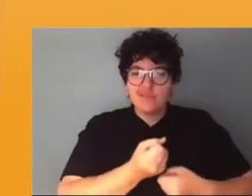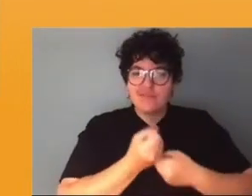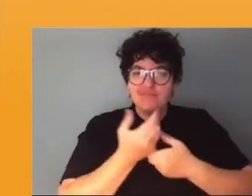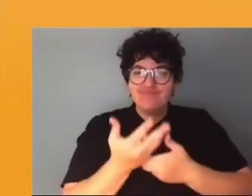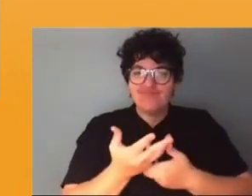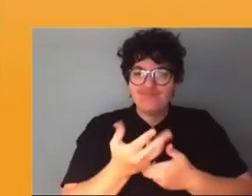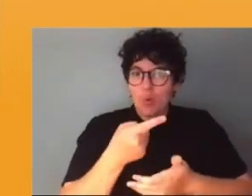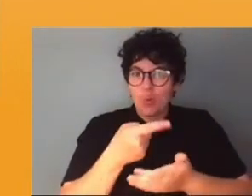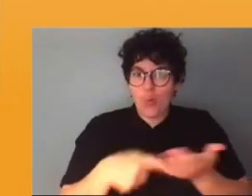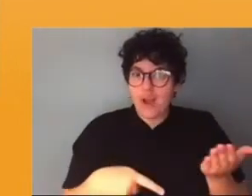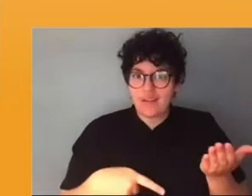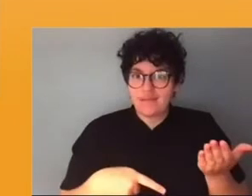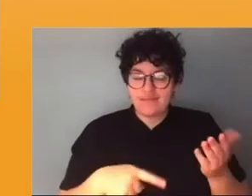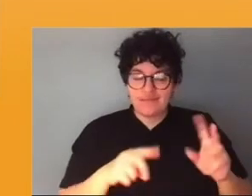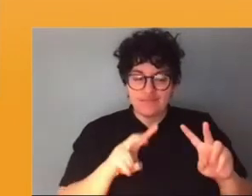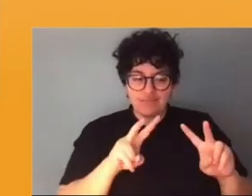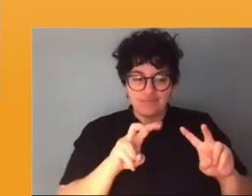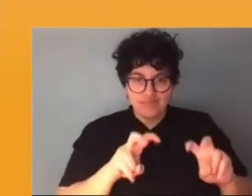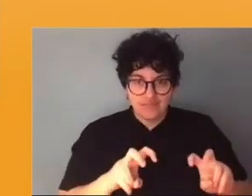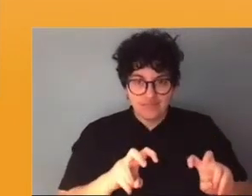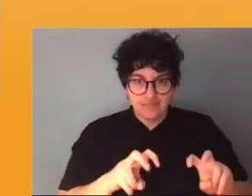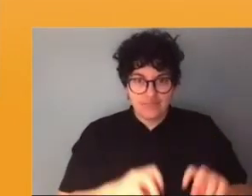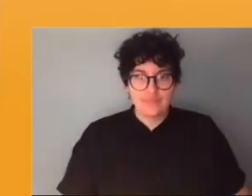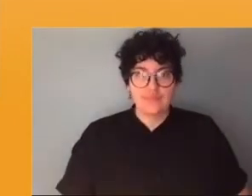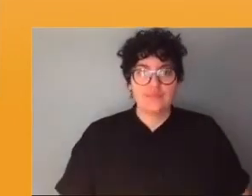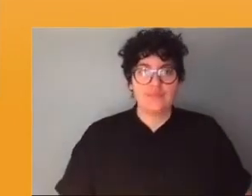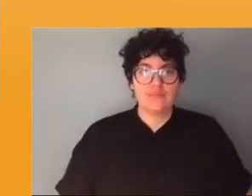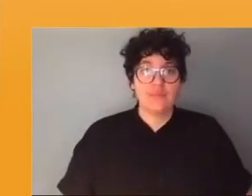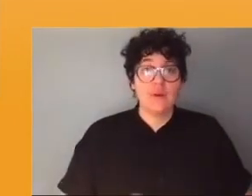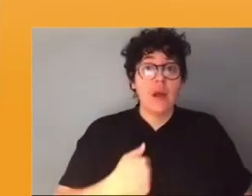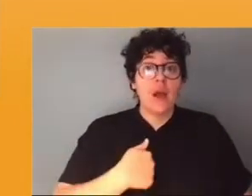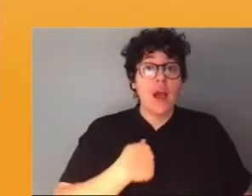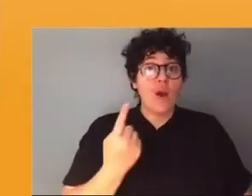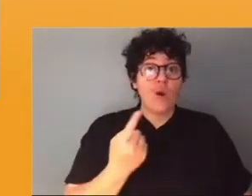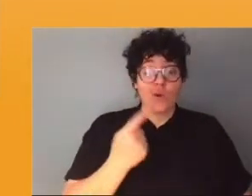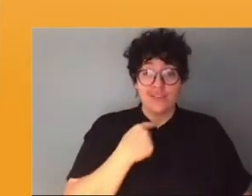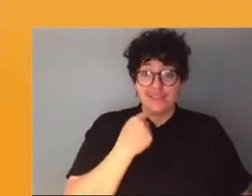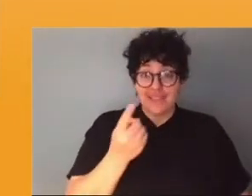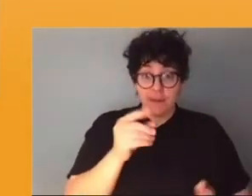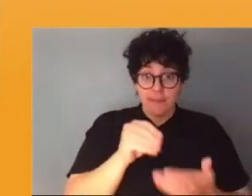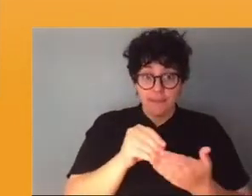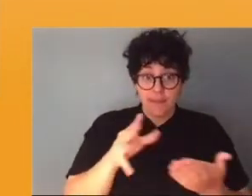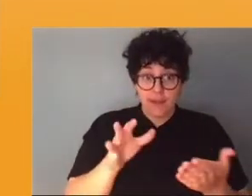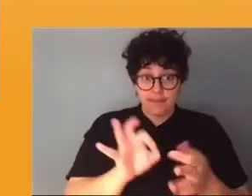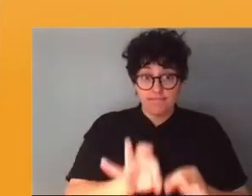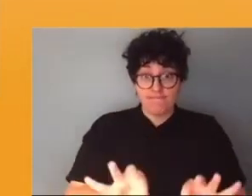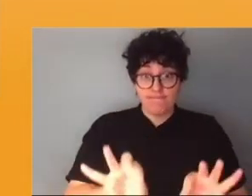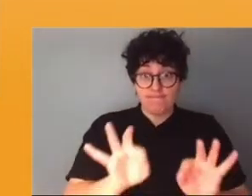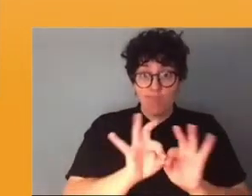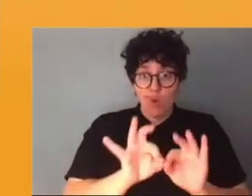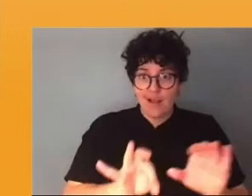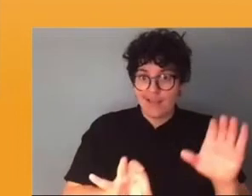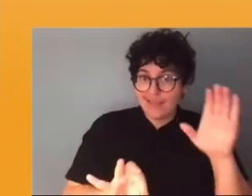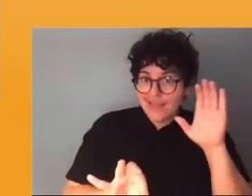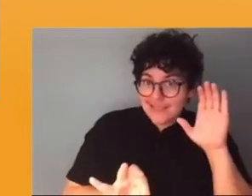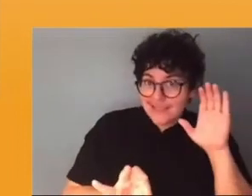Entonces, lo que siempre yo digo a mis estudiantes es escuchen la música